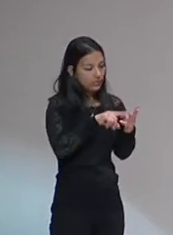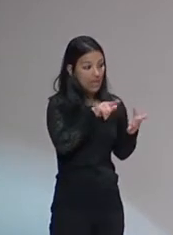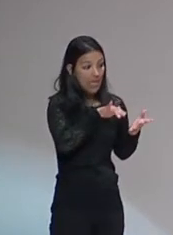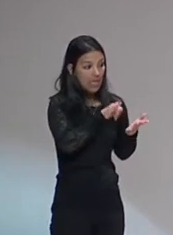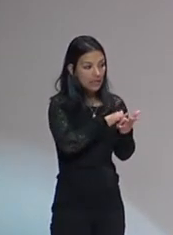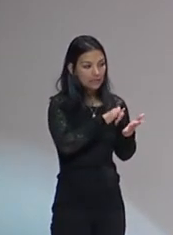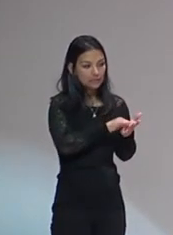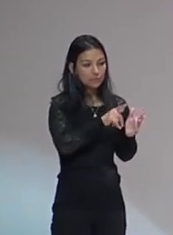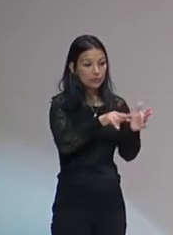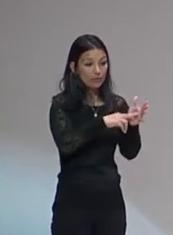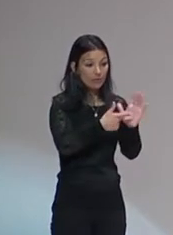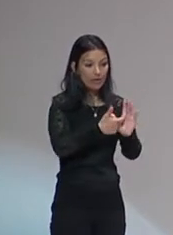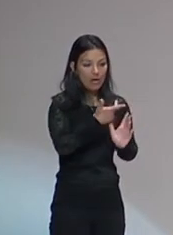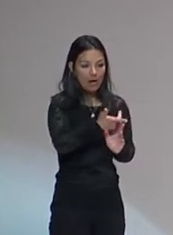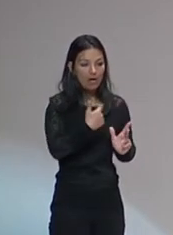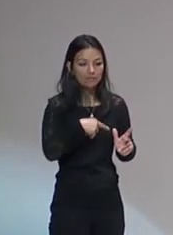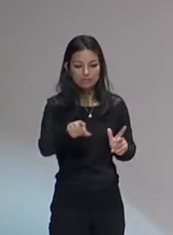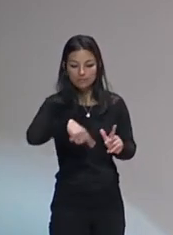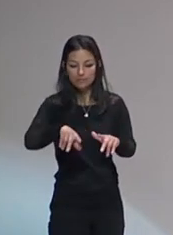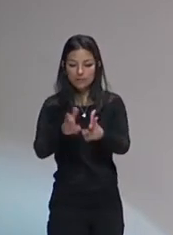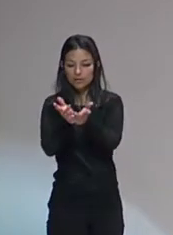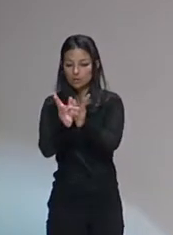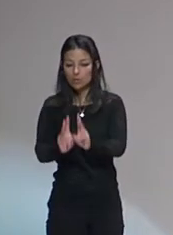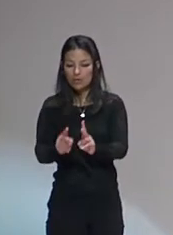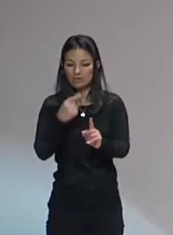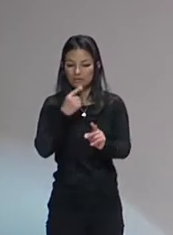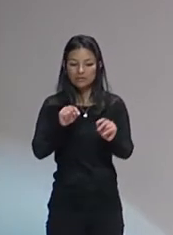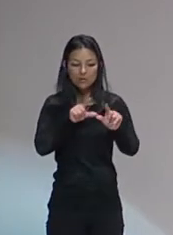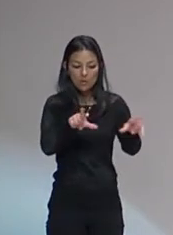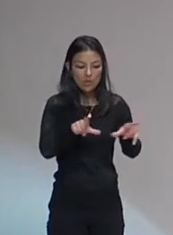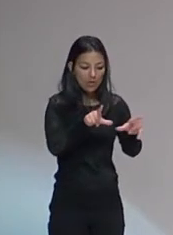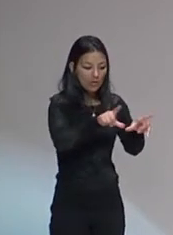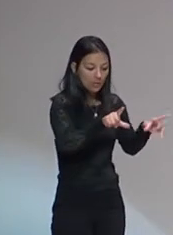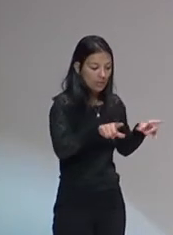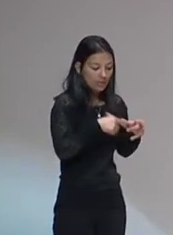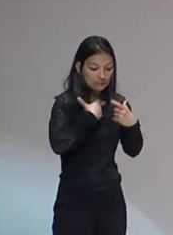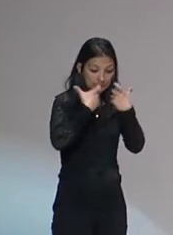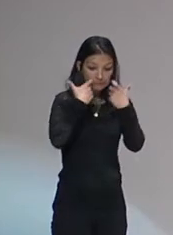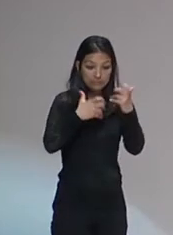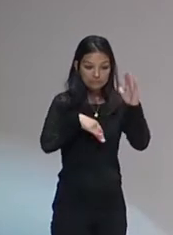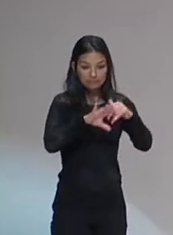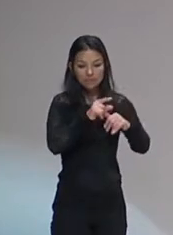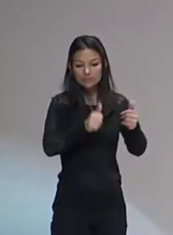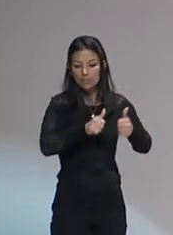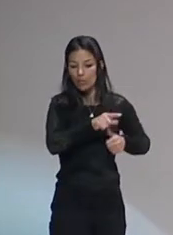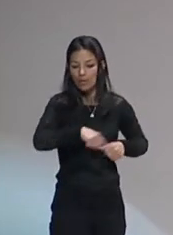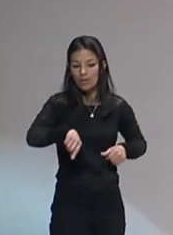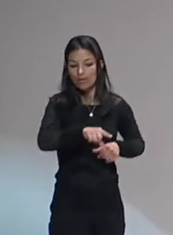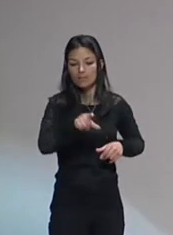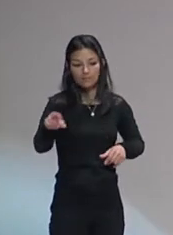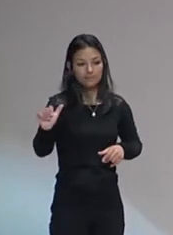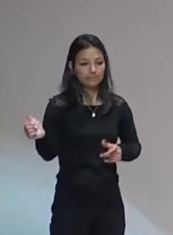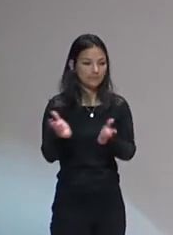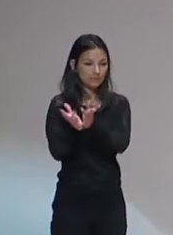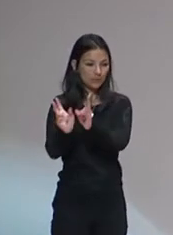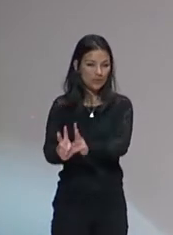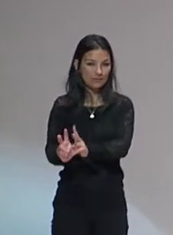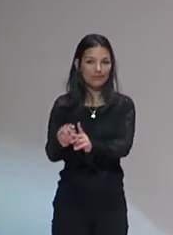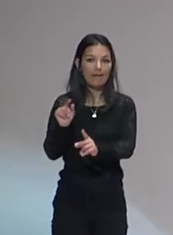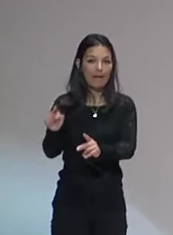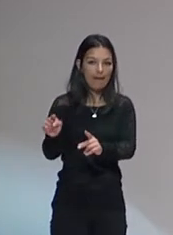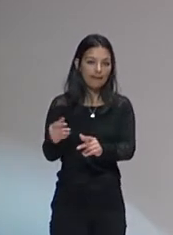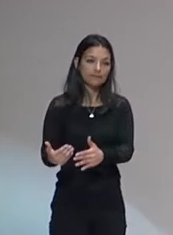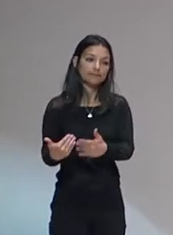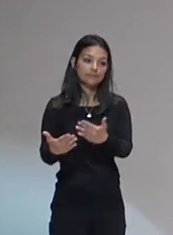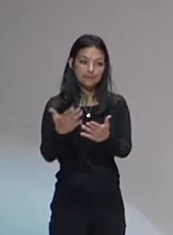generan los estudiantes sus lugares significativos. Es un ejercicio que podemos hacer que parte